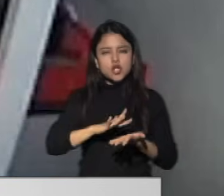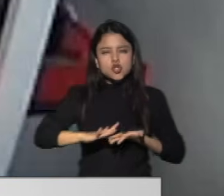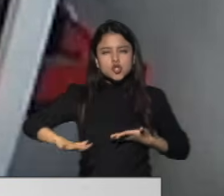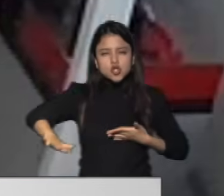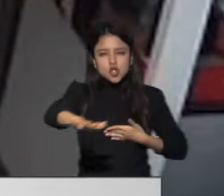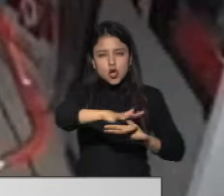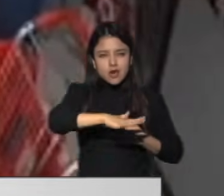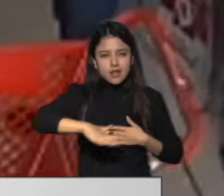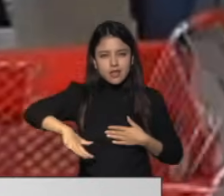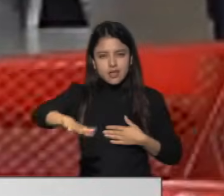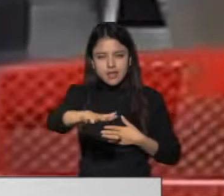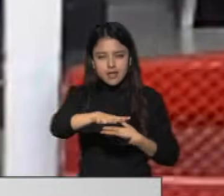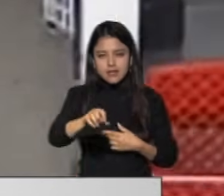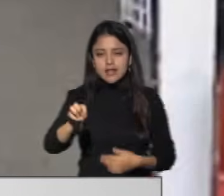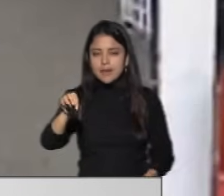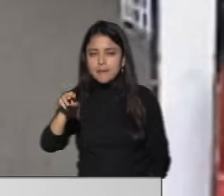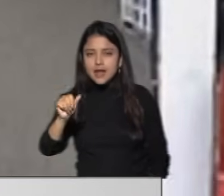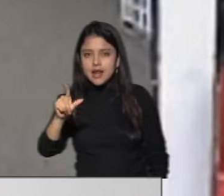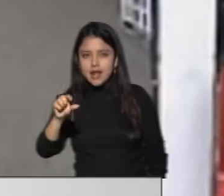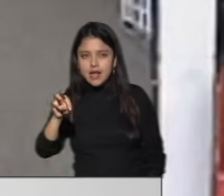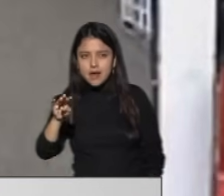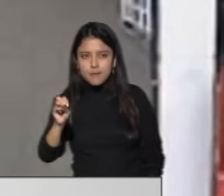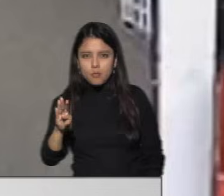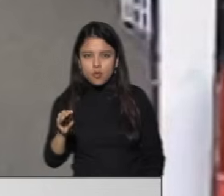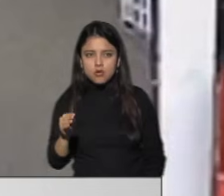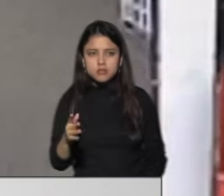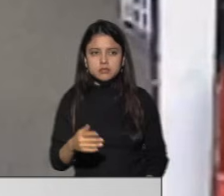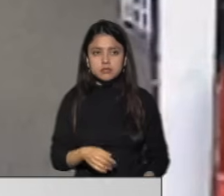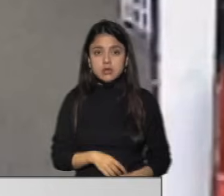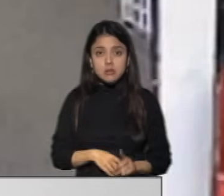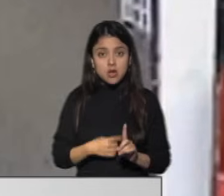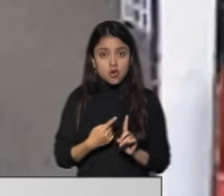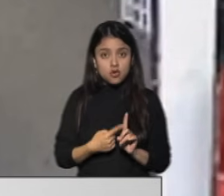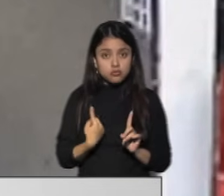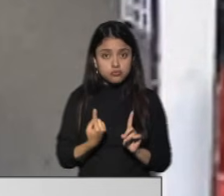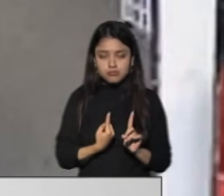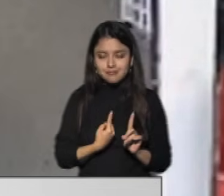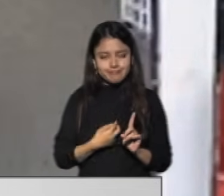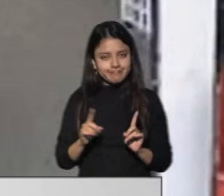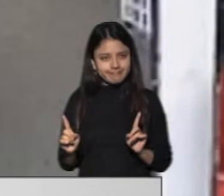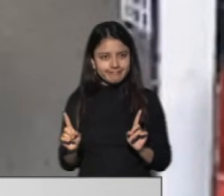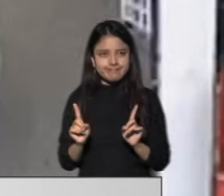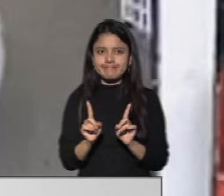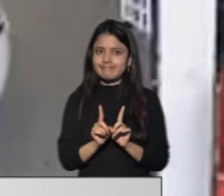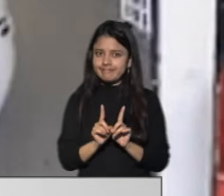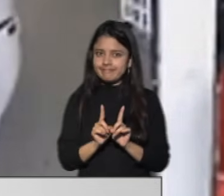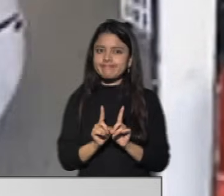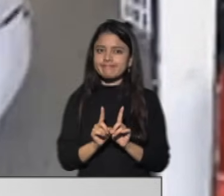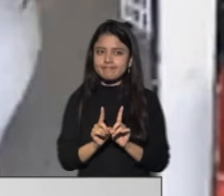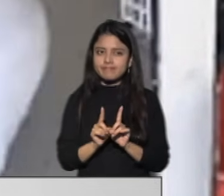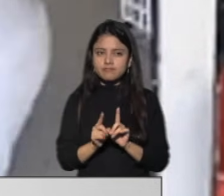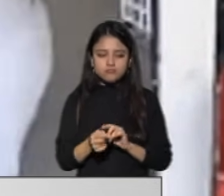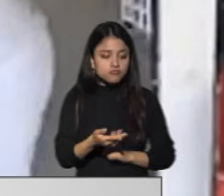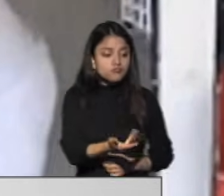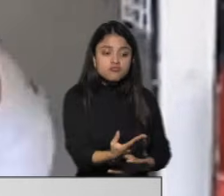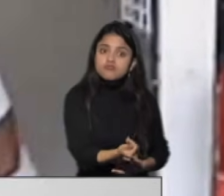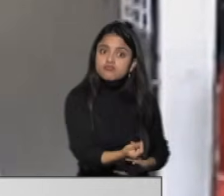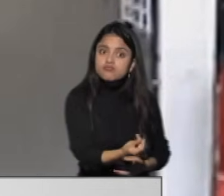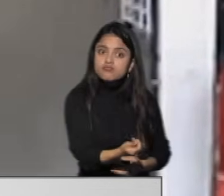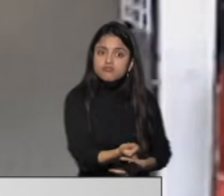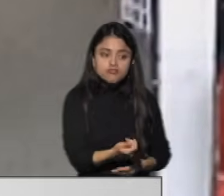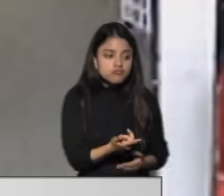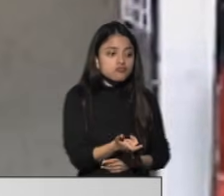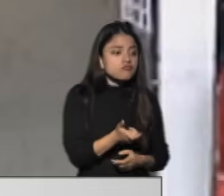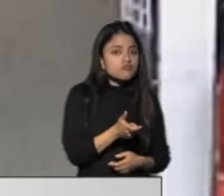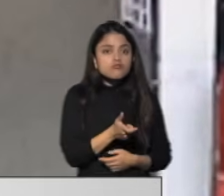Malambo. En ambos casos, Willy ingresa acompañado de otro sujeto. El objetivo es el mismo, las cajas registradoras. Van